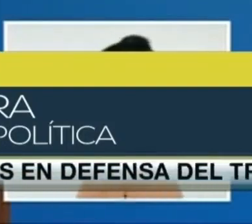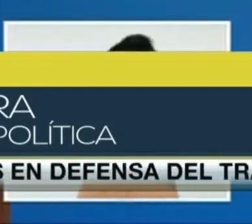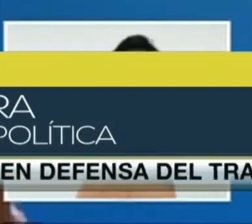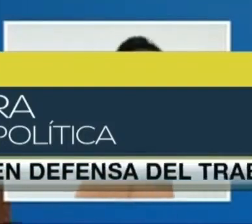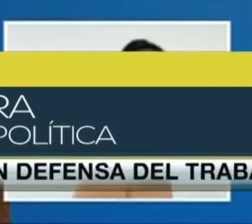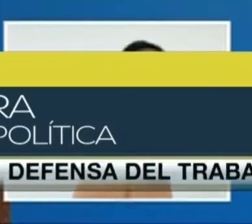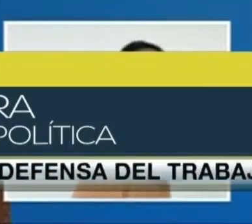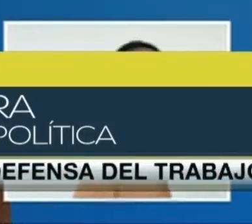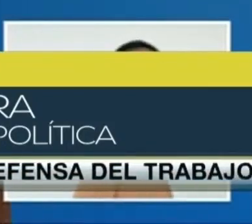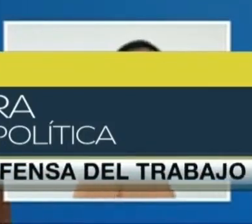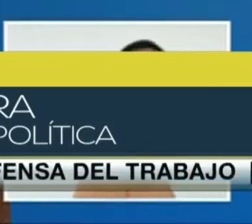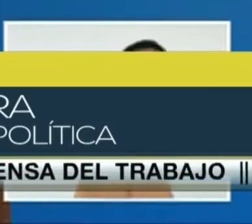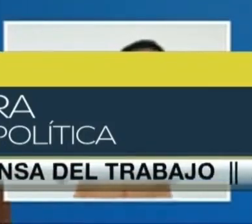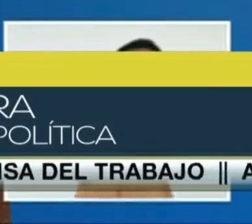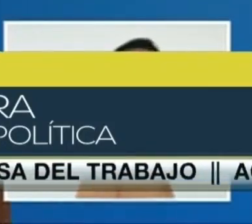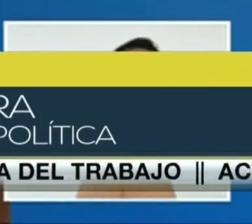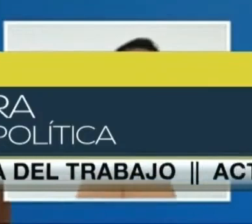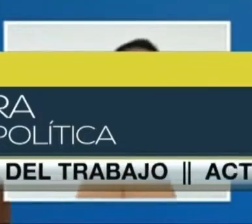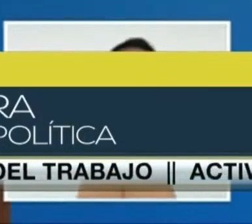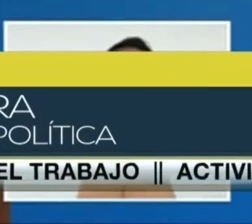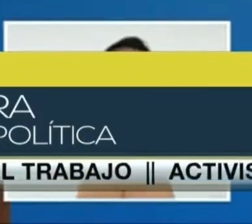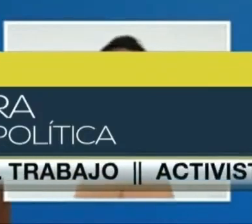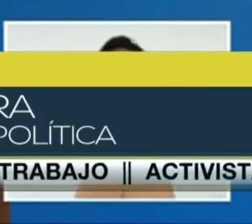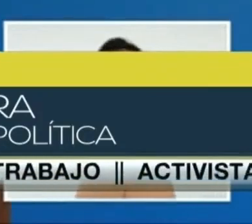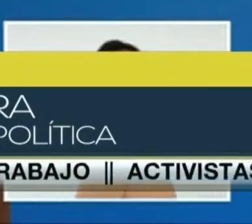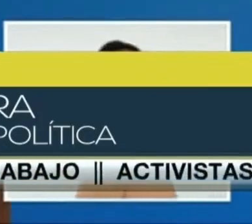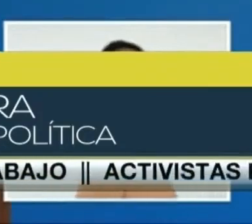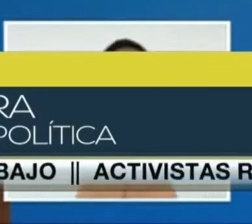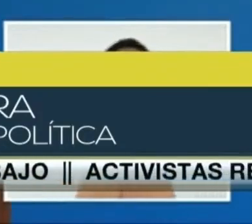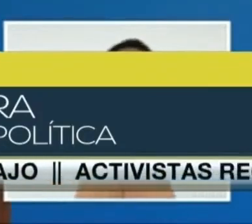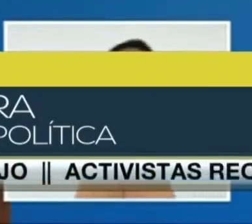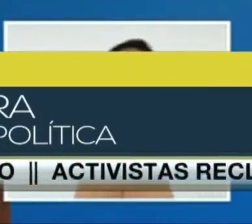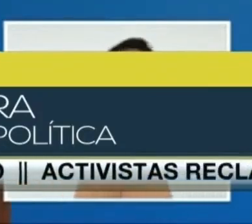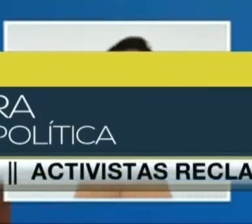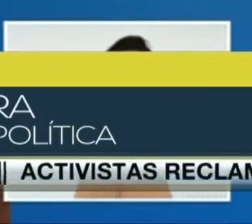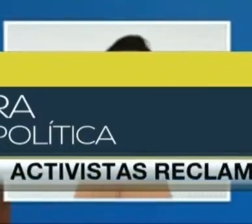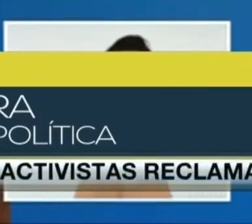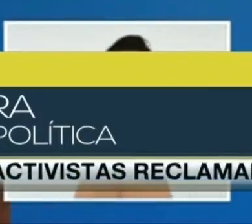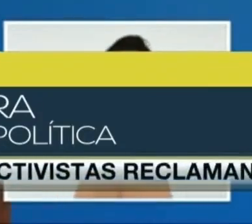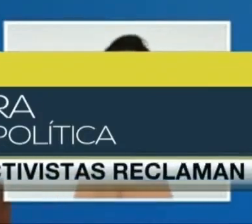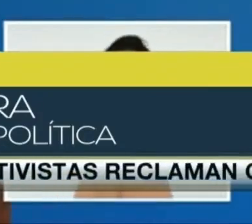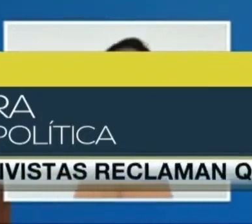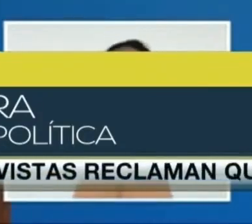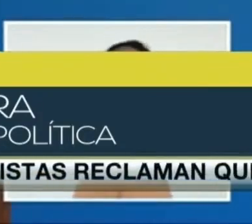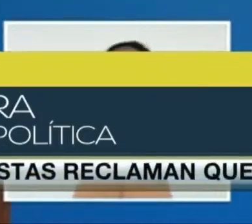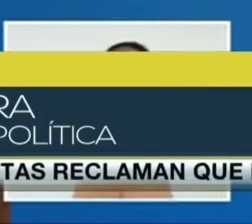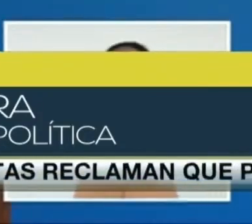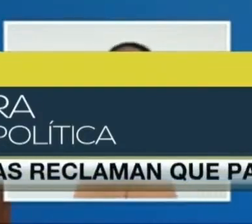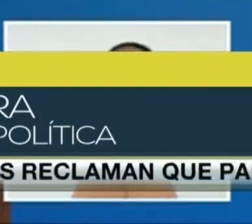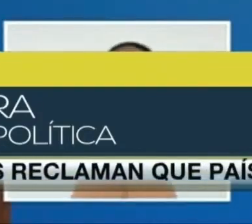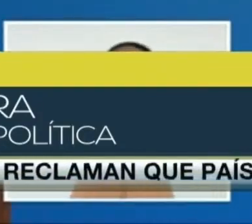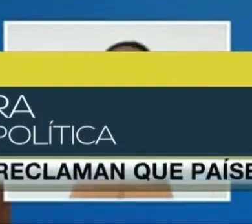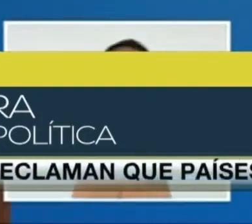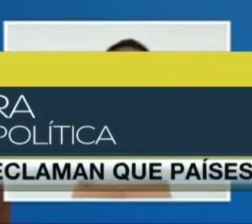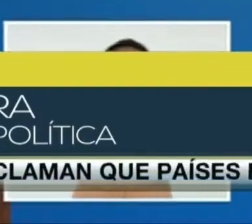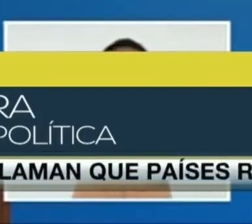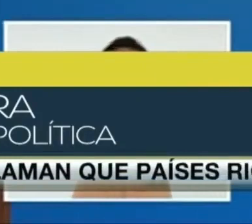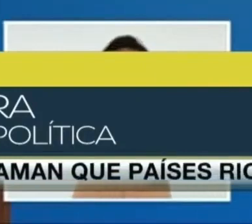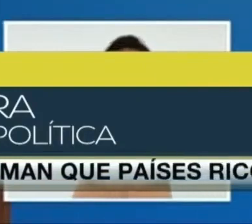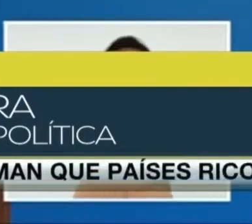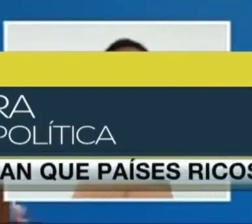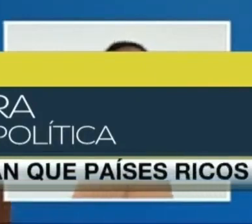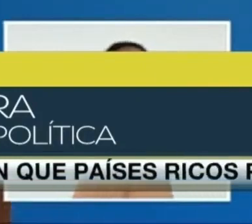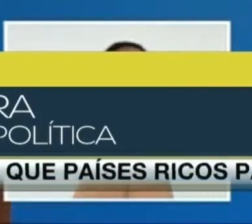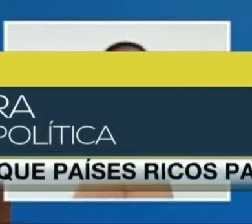las presiones tremendas que hoy se están ejerciendo, al menos contra 6 países de Europa Oriental y contra 8